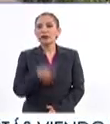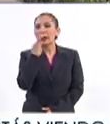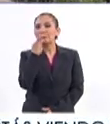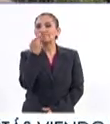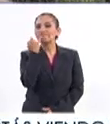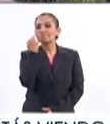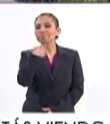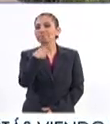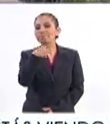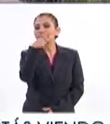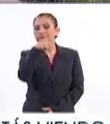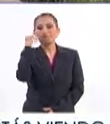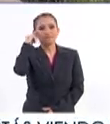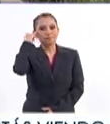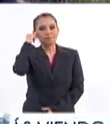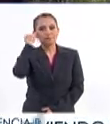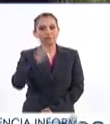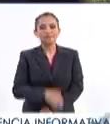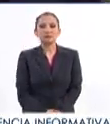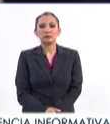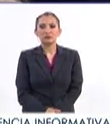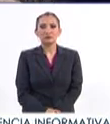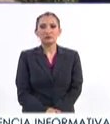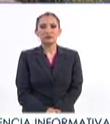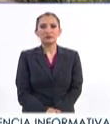Cachitún, cachi inini,